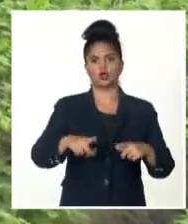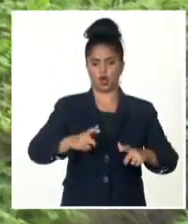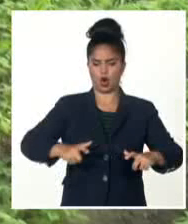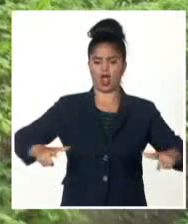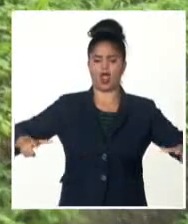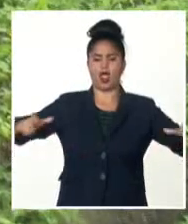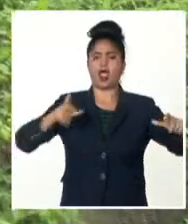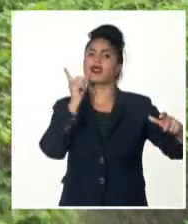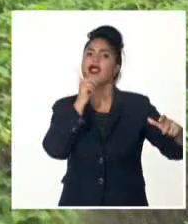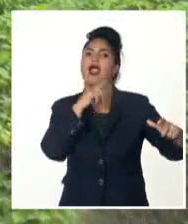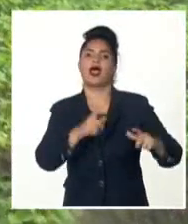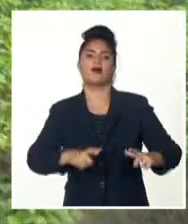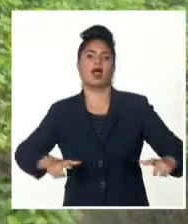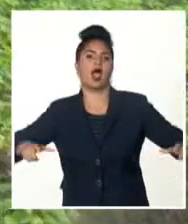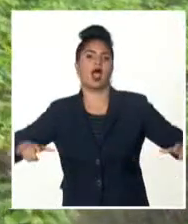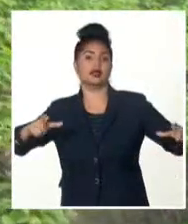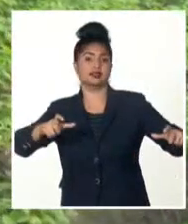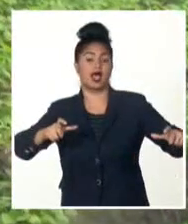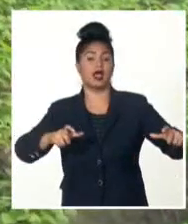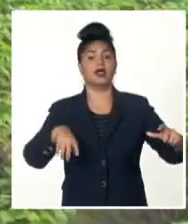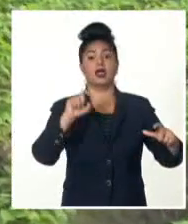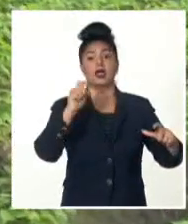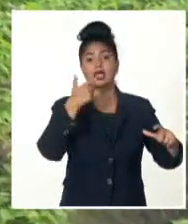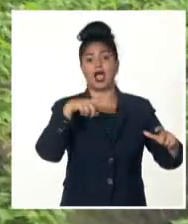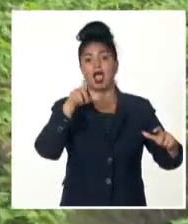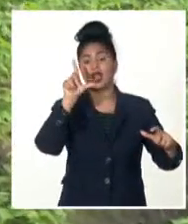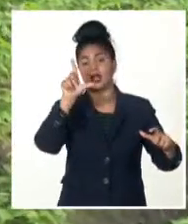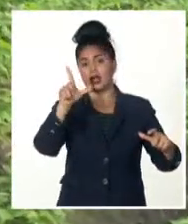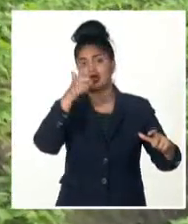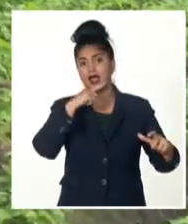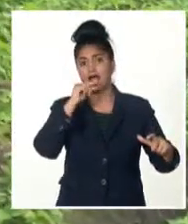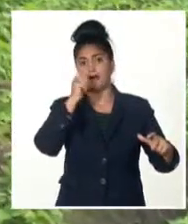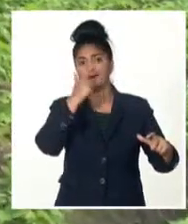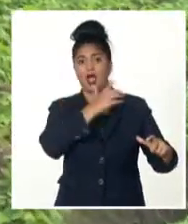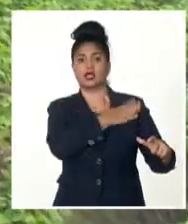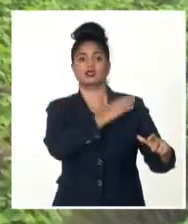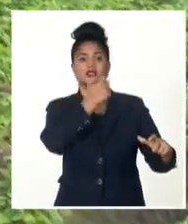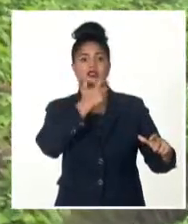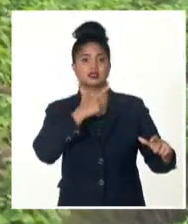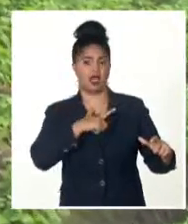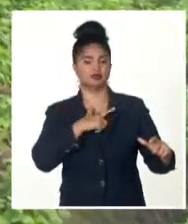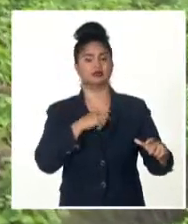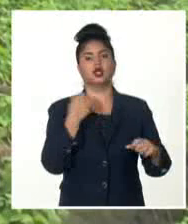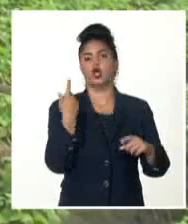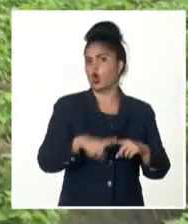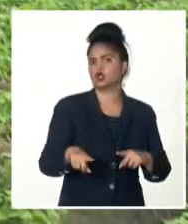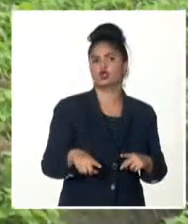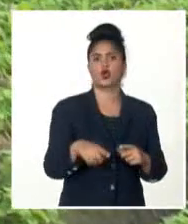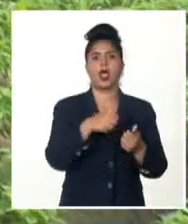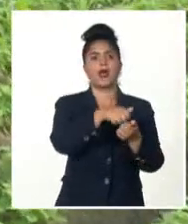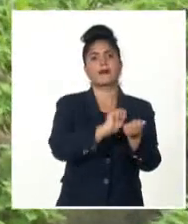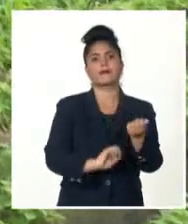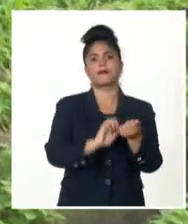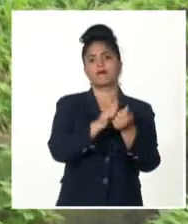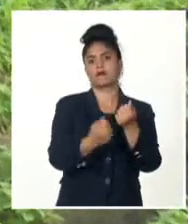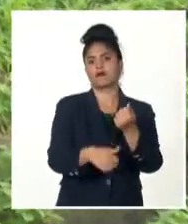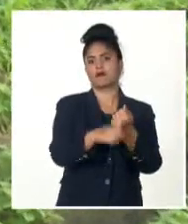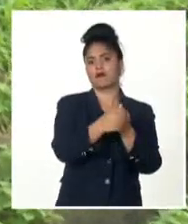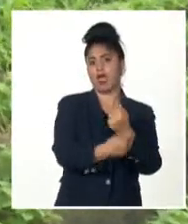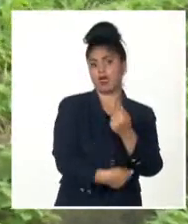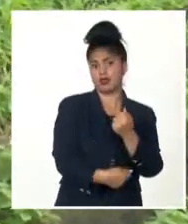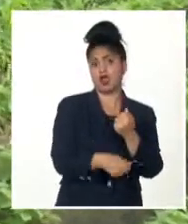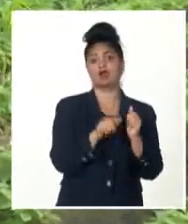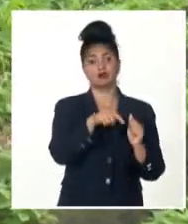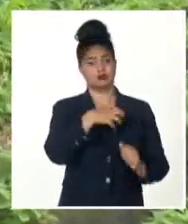ya, que tiene 107 hectáreas, y el maíz, sembradas todas, y el maíz 292 hectáreas.